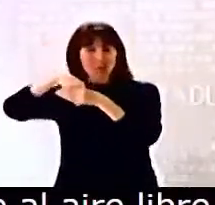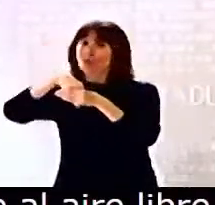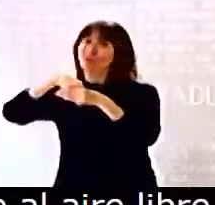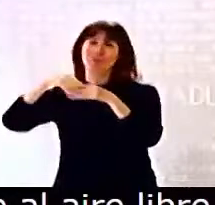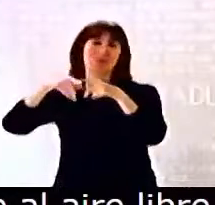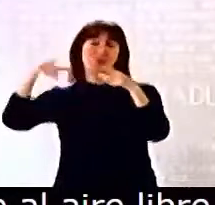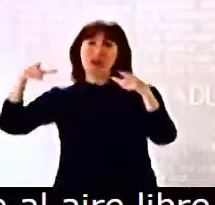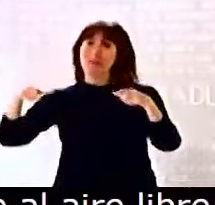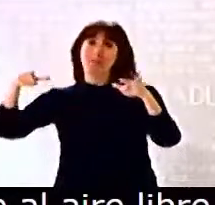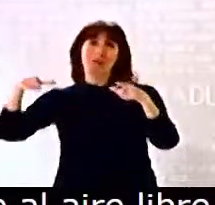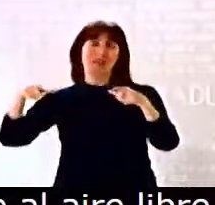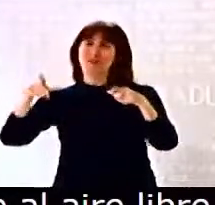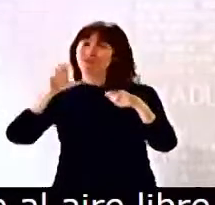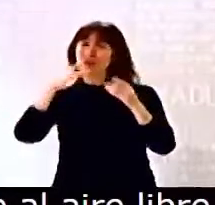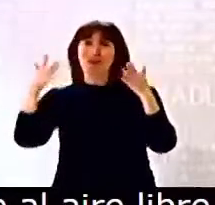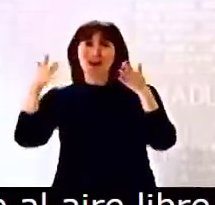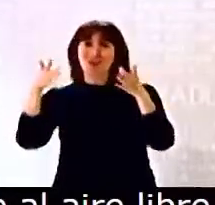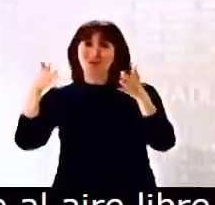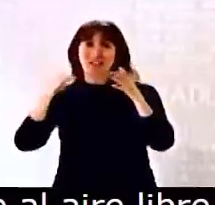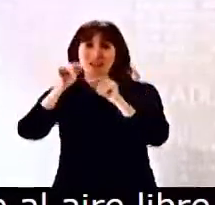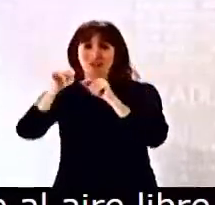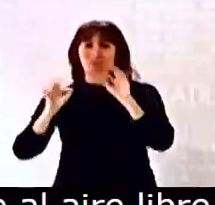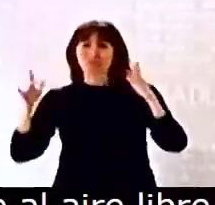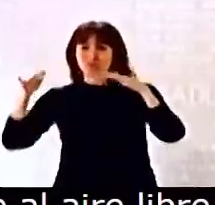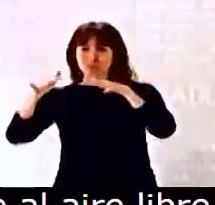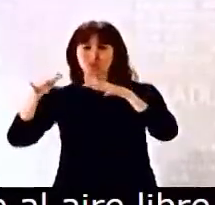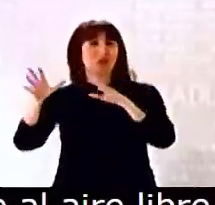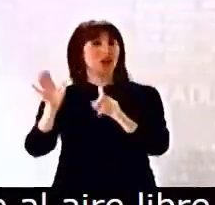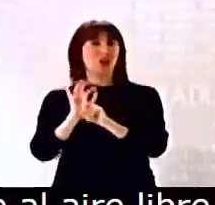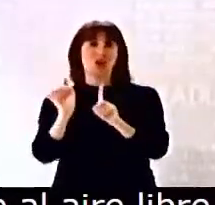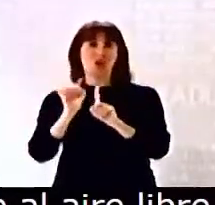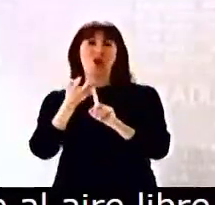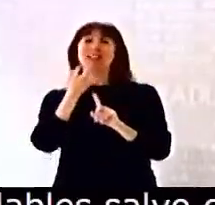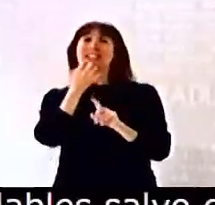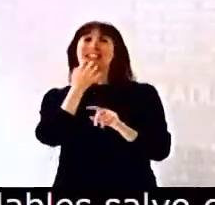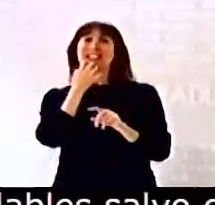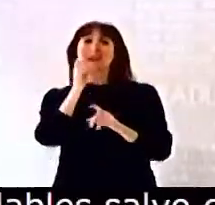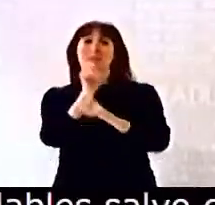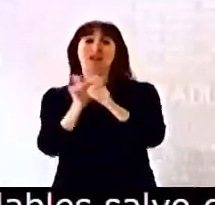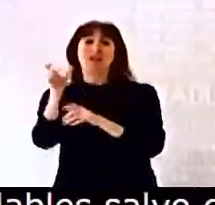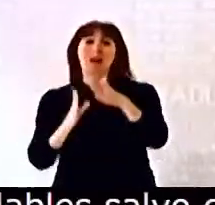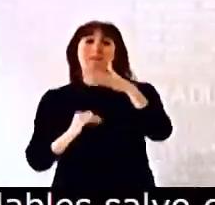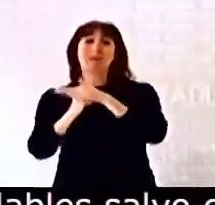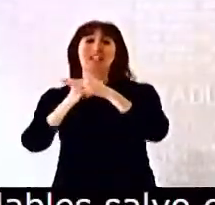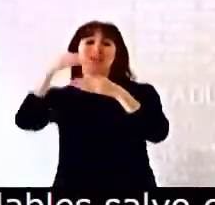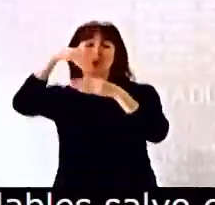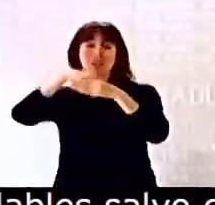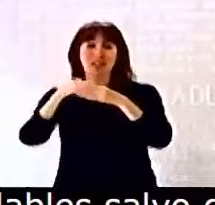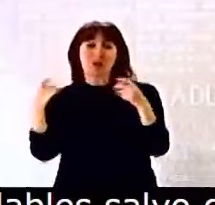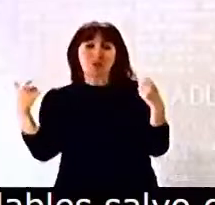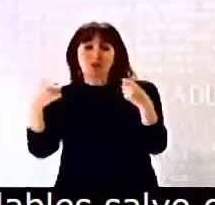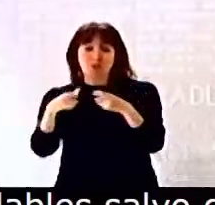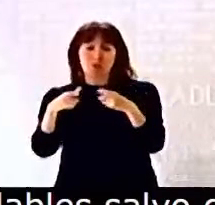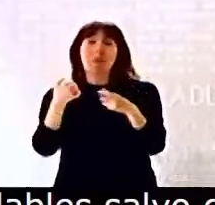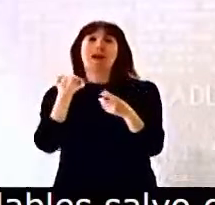espacios poco recomendables, salvo que redujésemos mucho el aforo. Y si reducimos mucho el